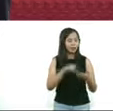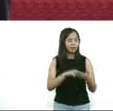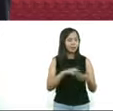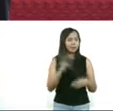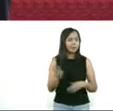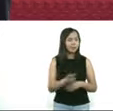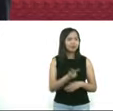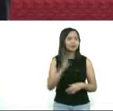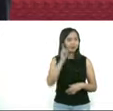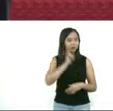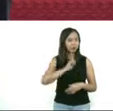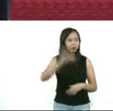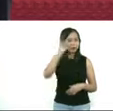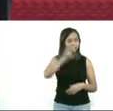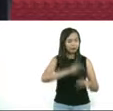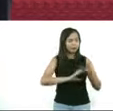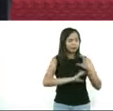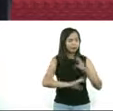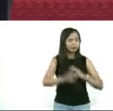Pregúntale a Sheinbaum.